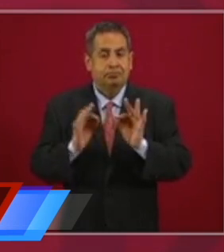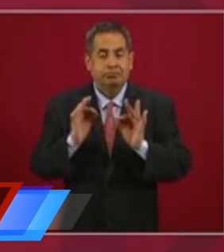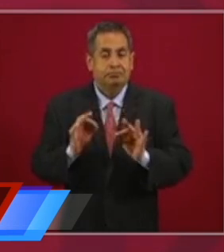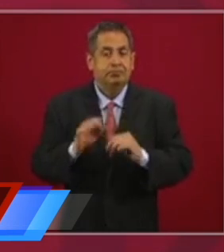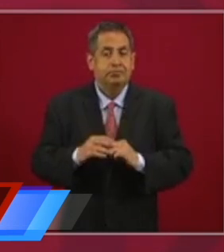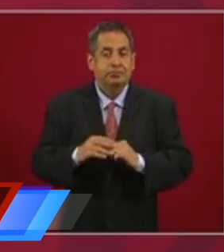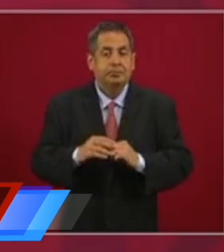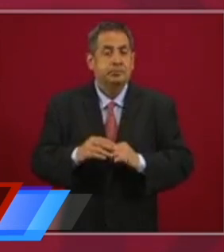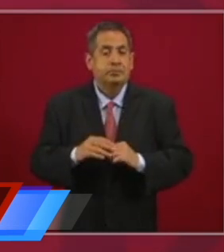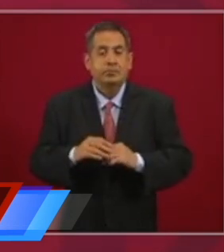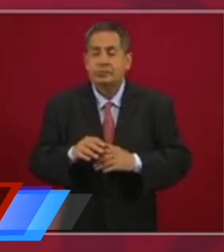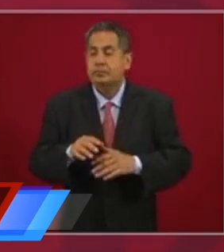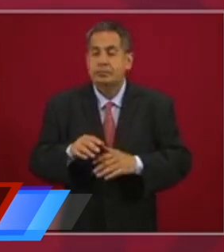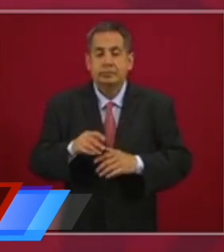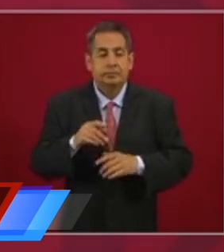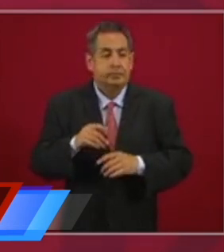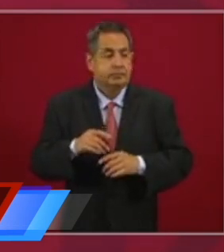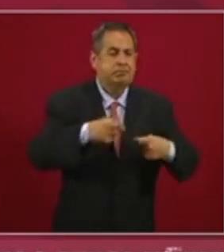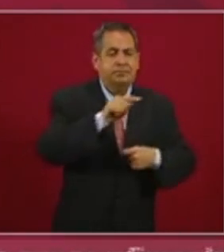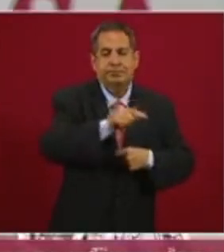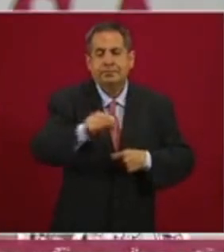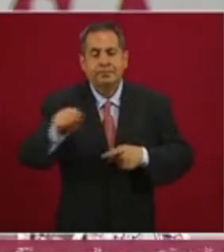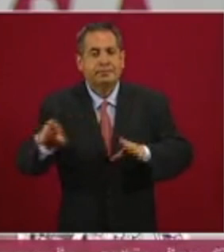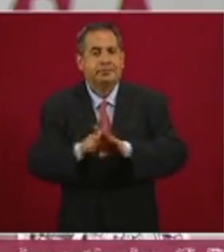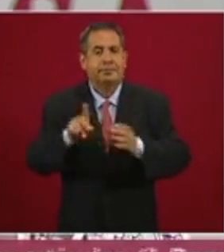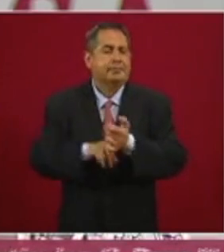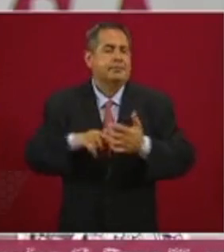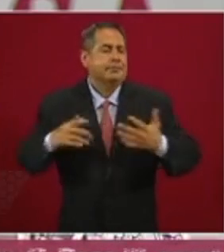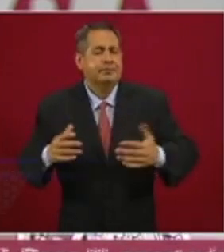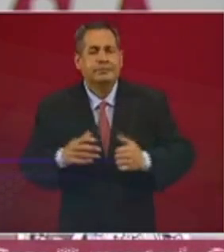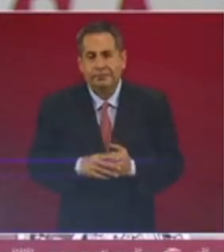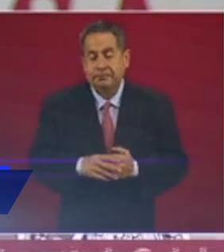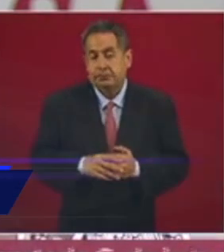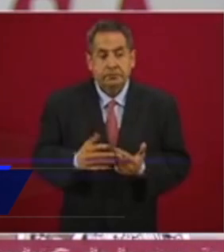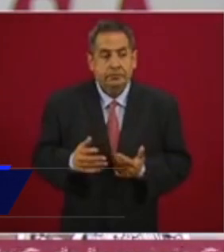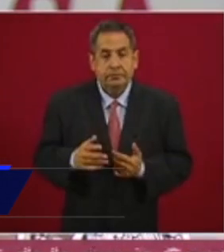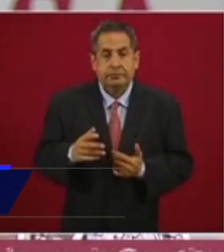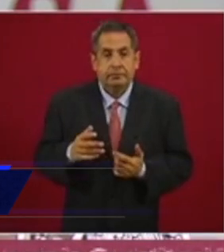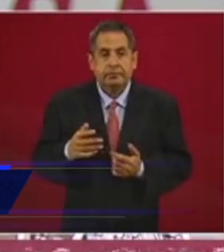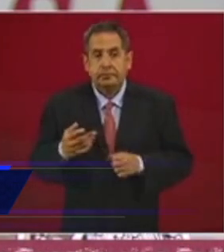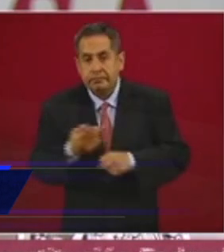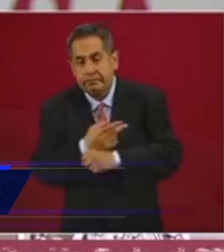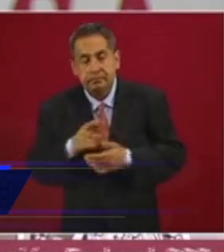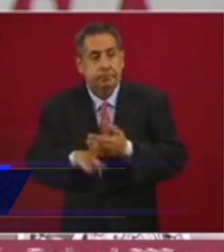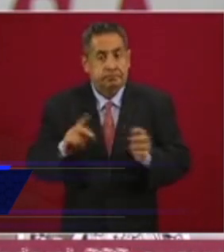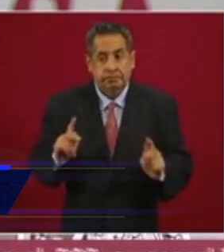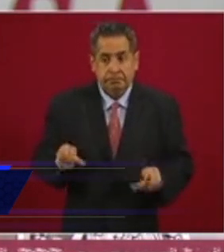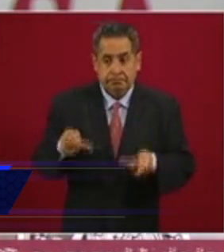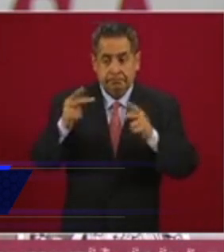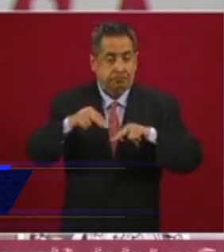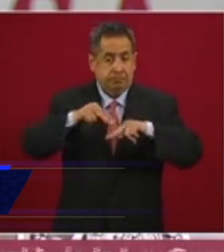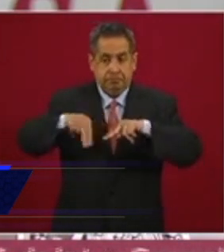la licitación pública para la compra de equipos médicos. Como vamos en la venta de